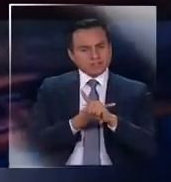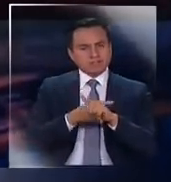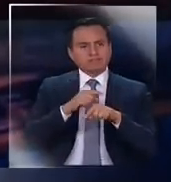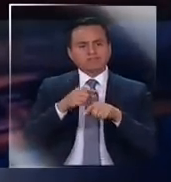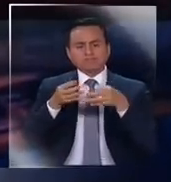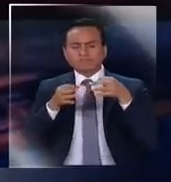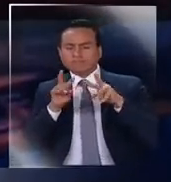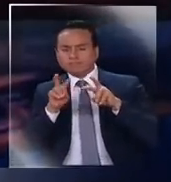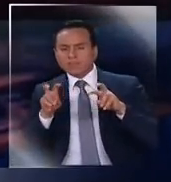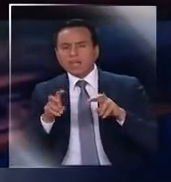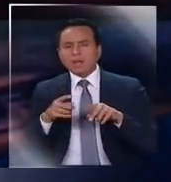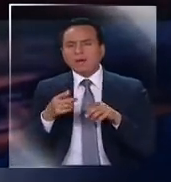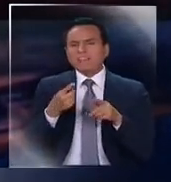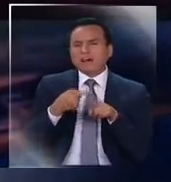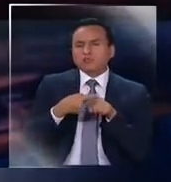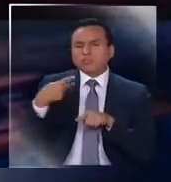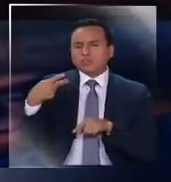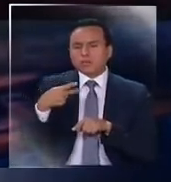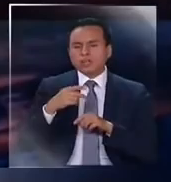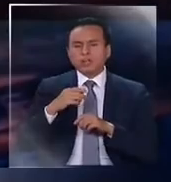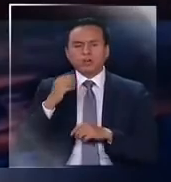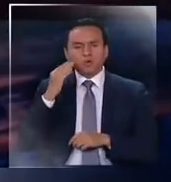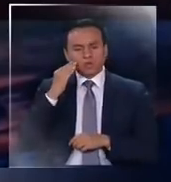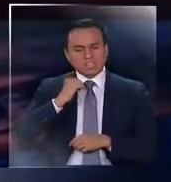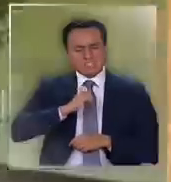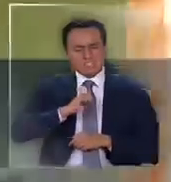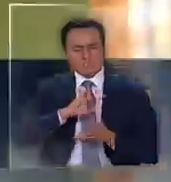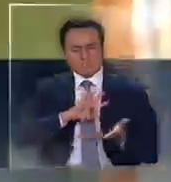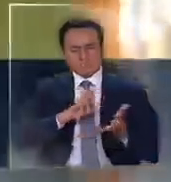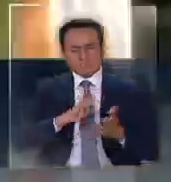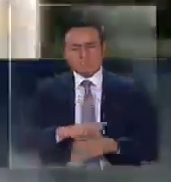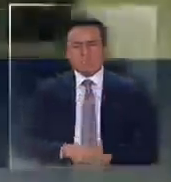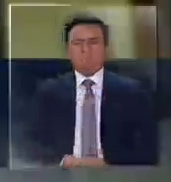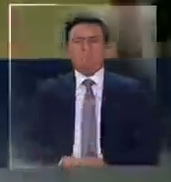por presunto abuso sexual contra la niña.